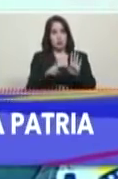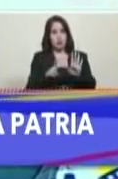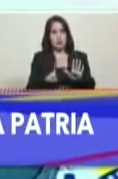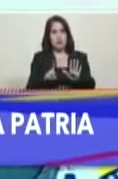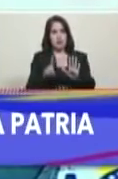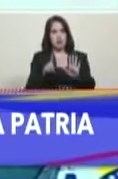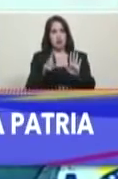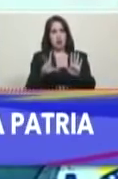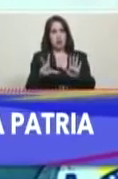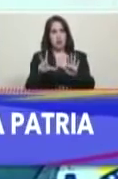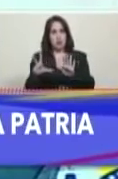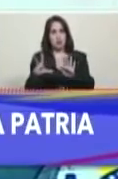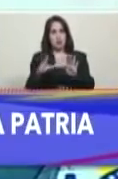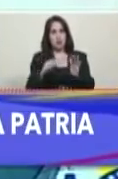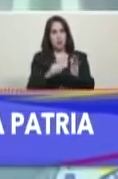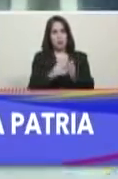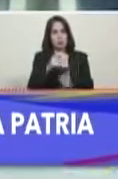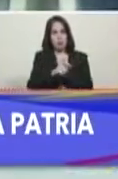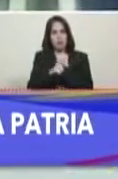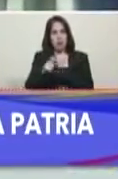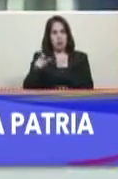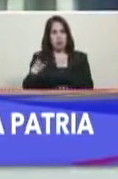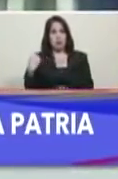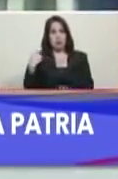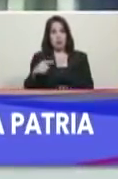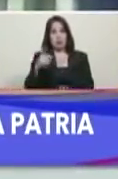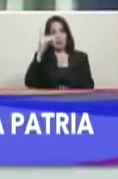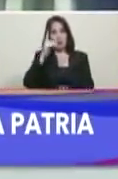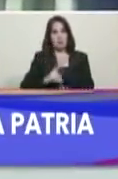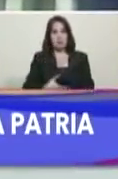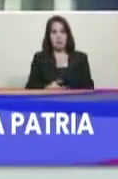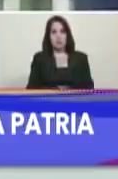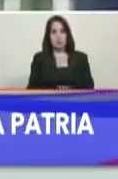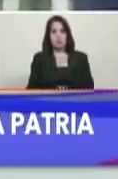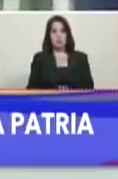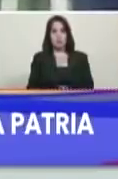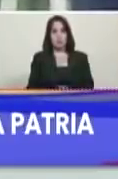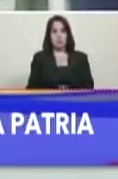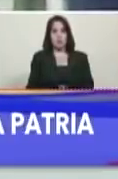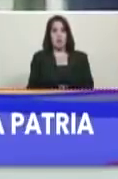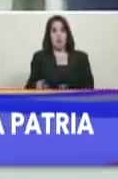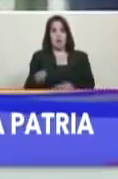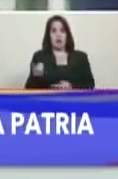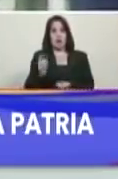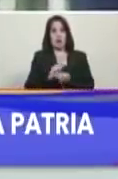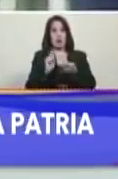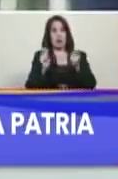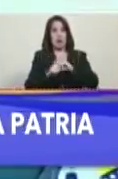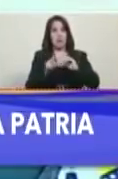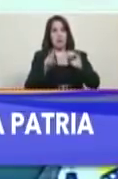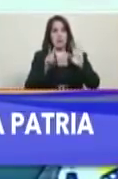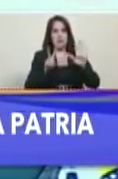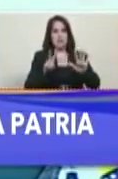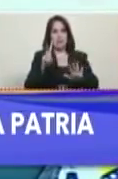1.688.000 compatriotas que tienen alguna discapacidad, pasa a 7.200